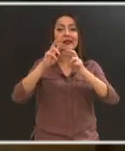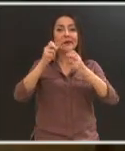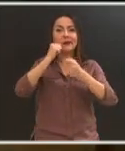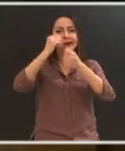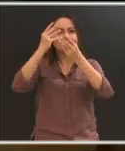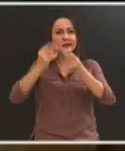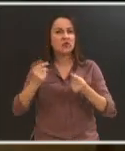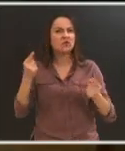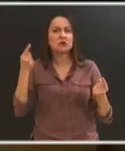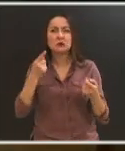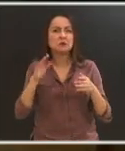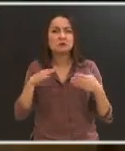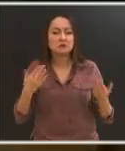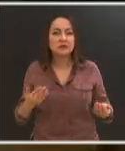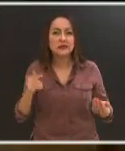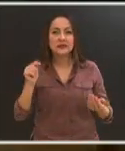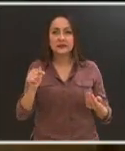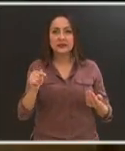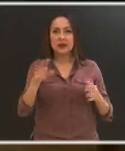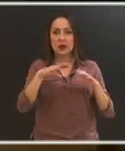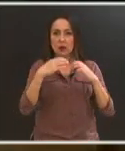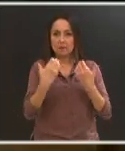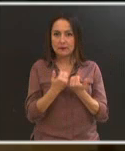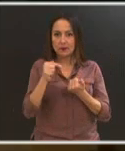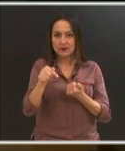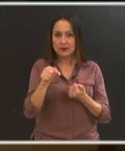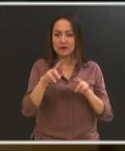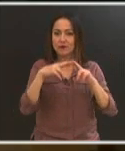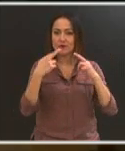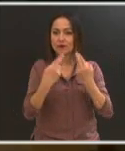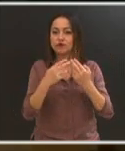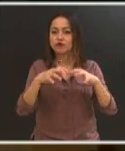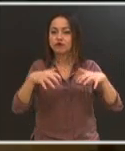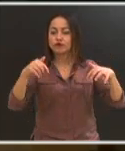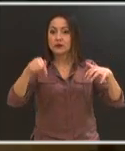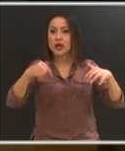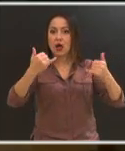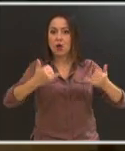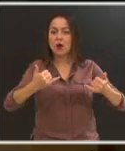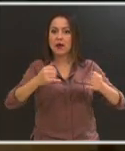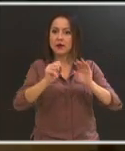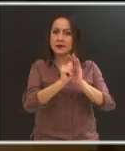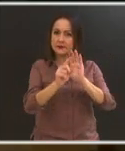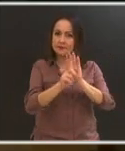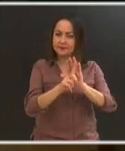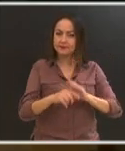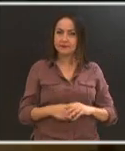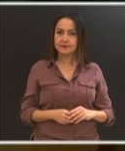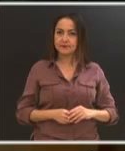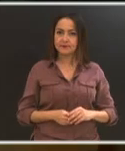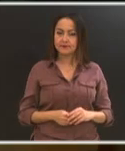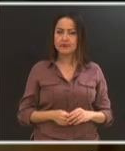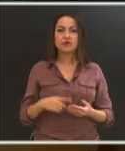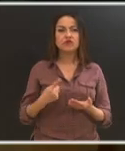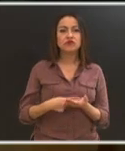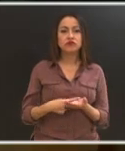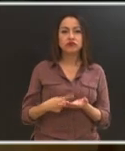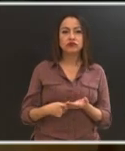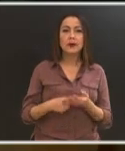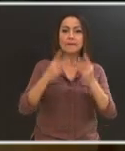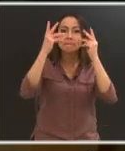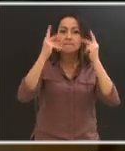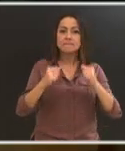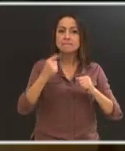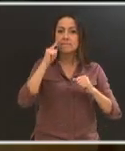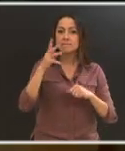El objetivo de esta comisión o de esta audiencia que se desarrolla en este momento en la Asamblea Legislativa es discutir el presupuesto